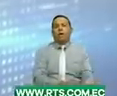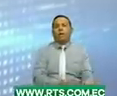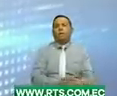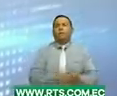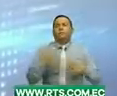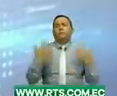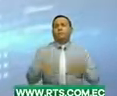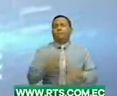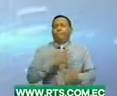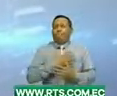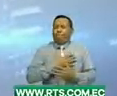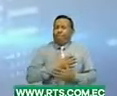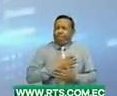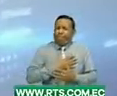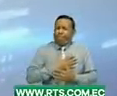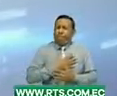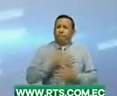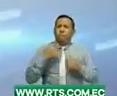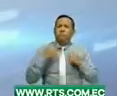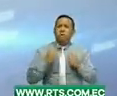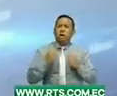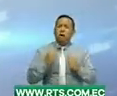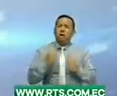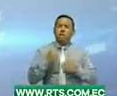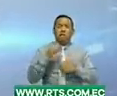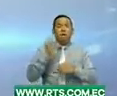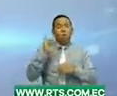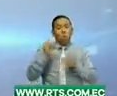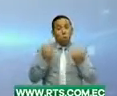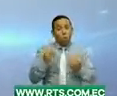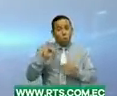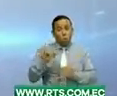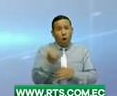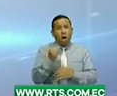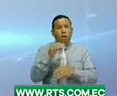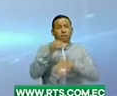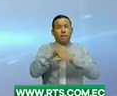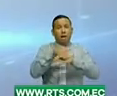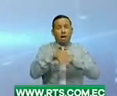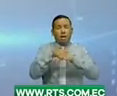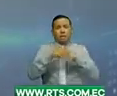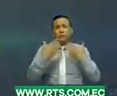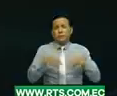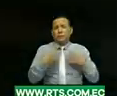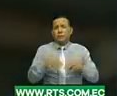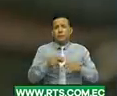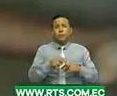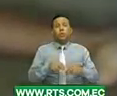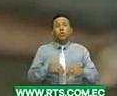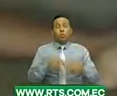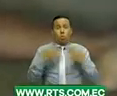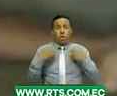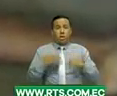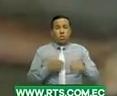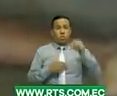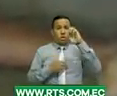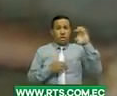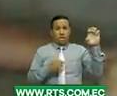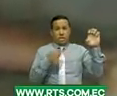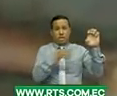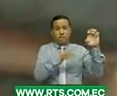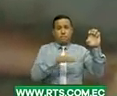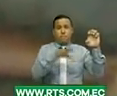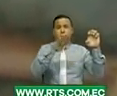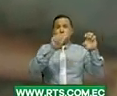Fueron momentos dramáticos los que se vivieron la tarde de este jueves en el bloque 6 de Flor de Bastión al noroeste de Guayaquil. El pequeño Alex,